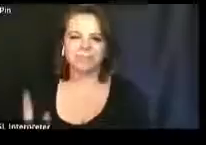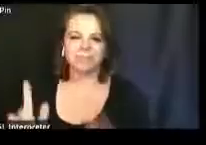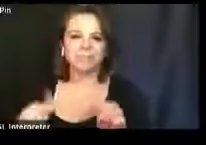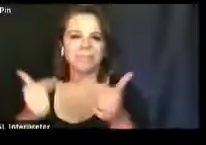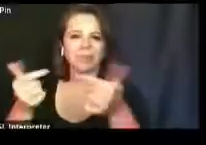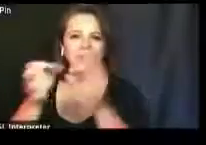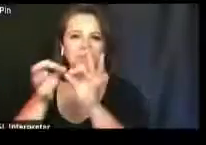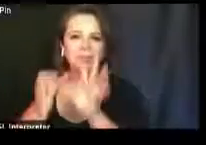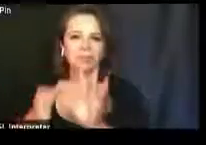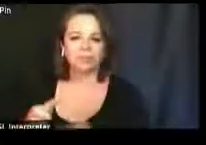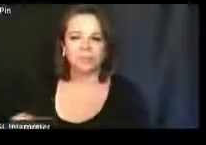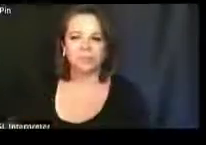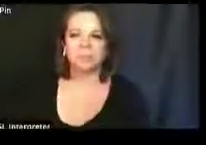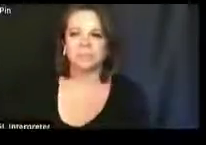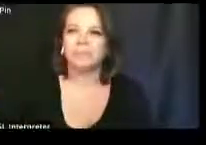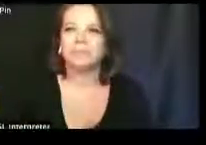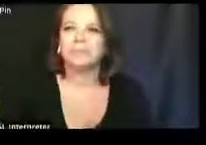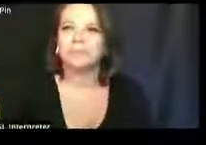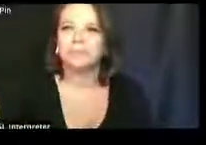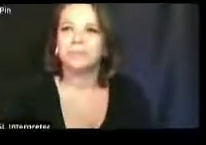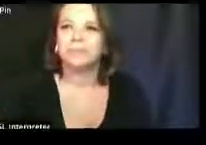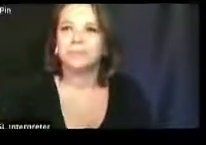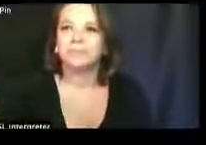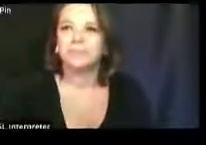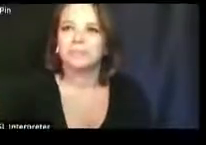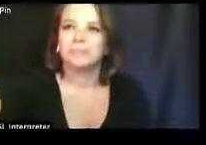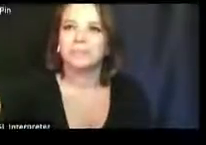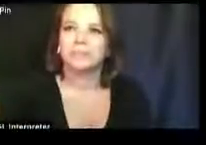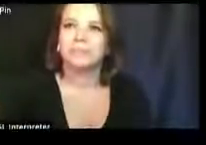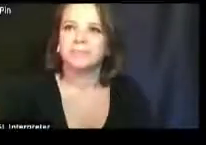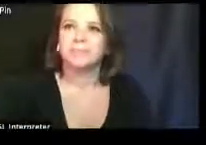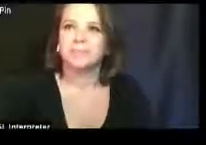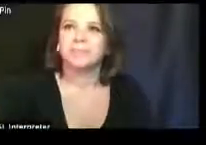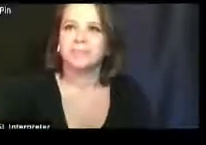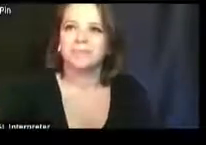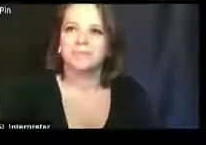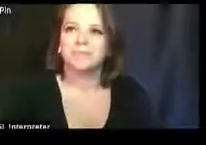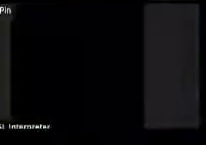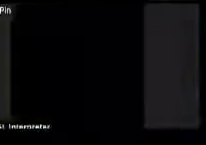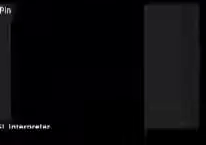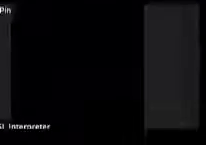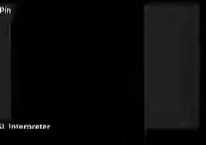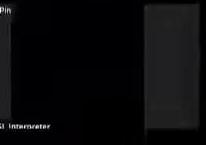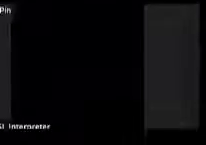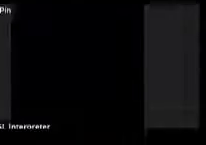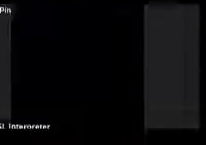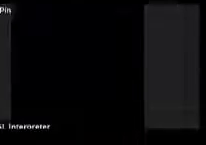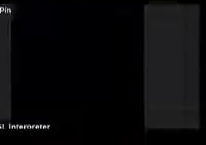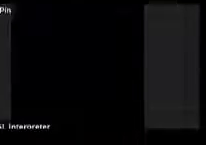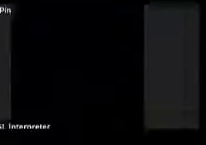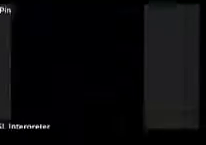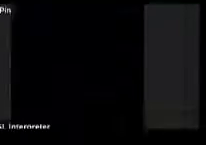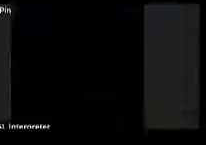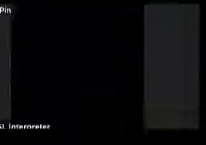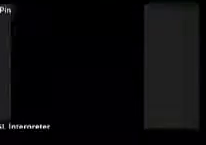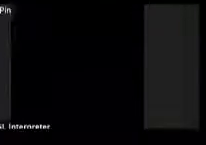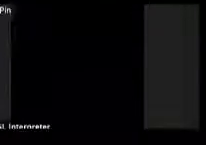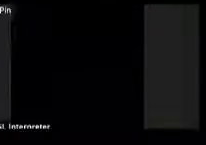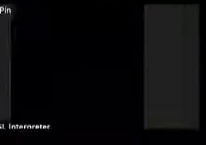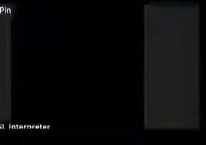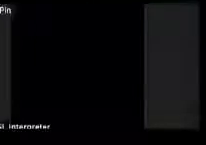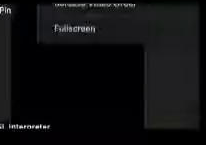por favor, menciónelo con el nombre. Una vez que ubiquemos el área al que se refiere